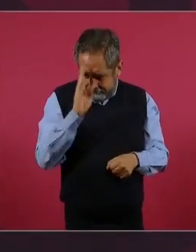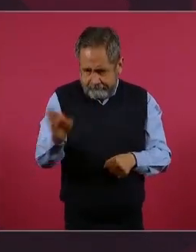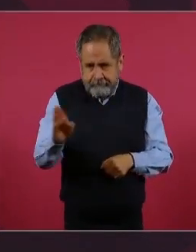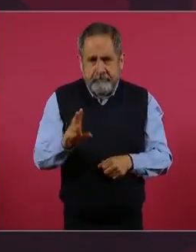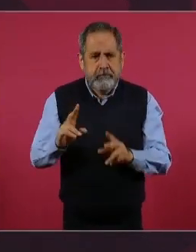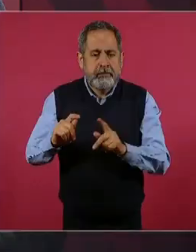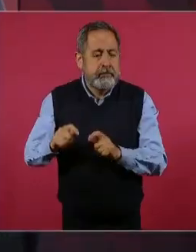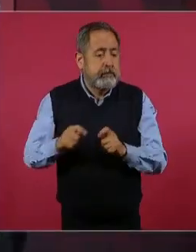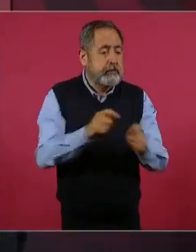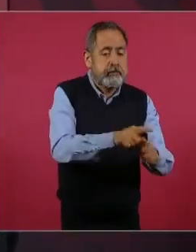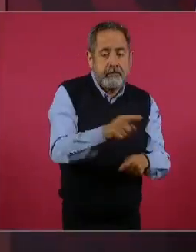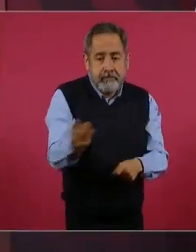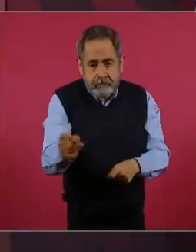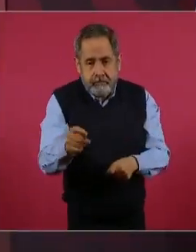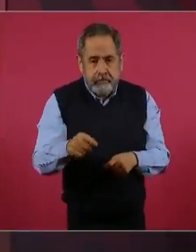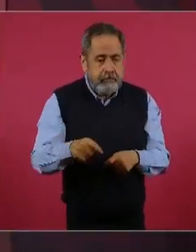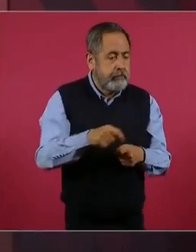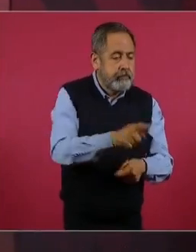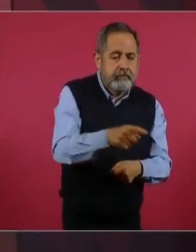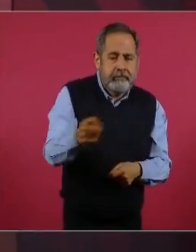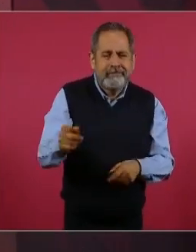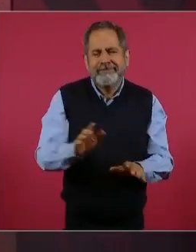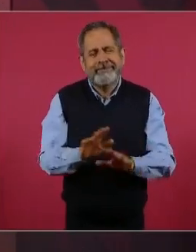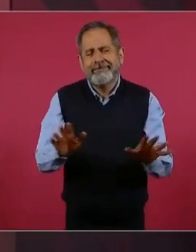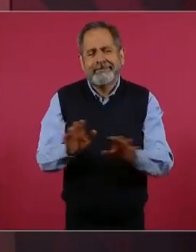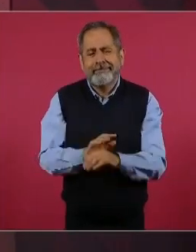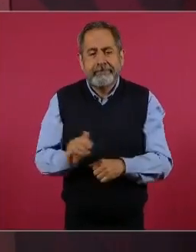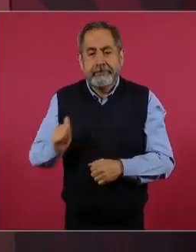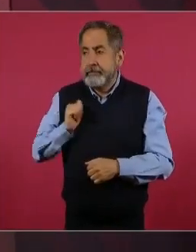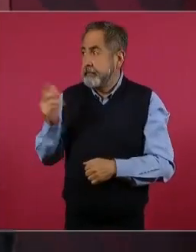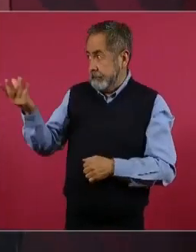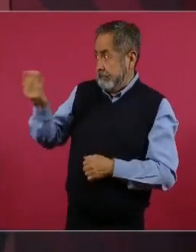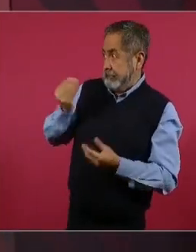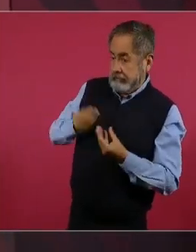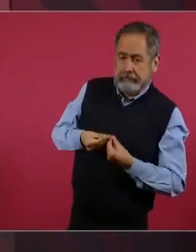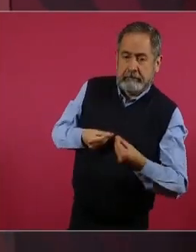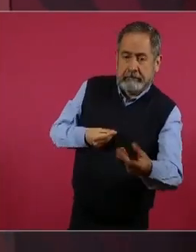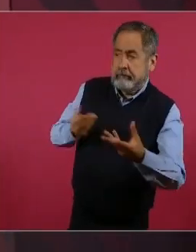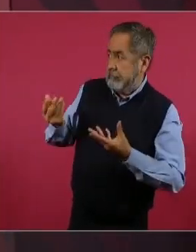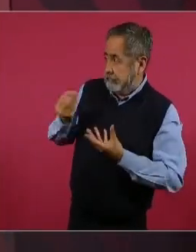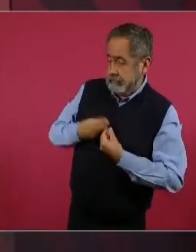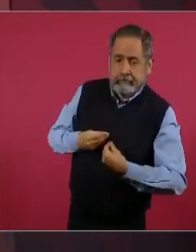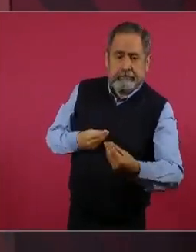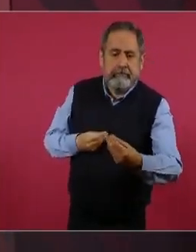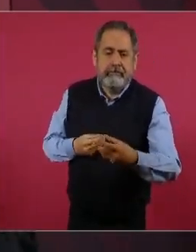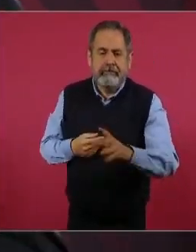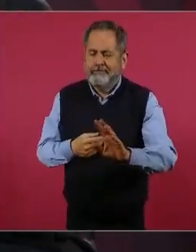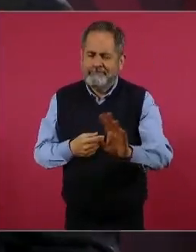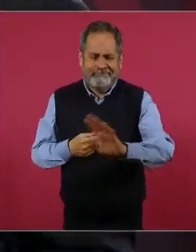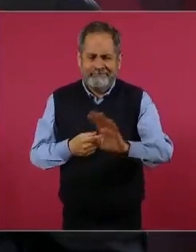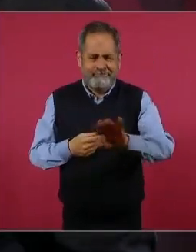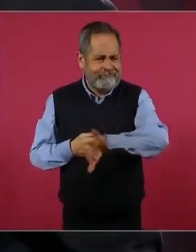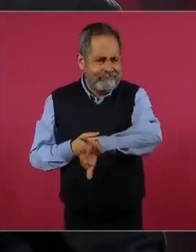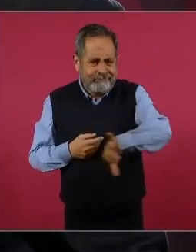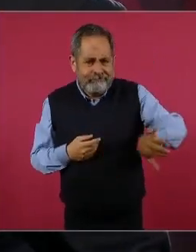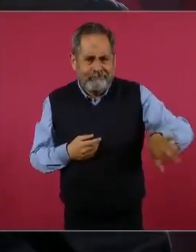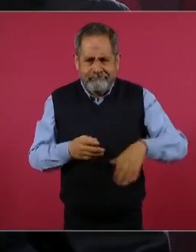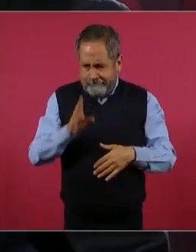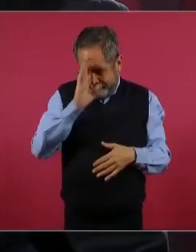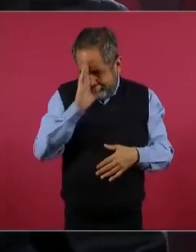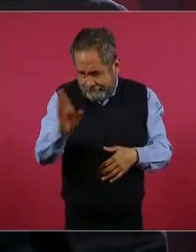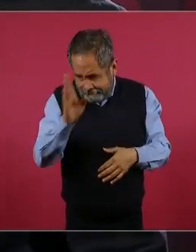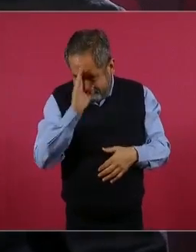no dándole oportunidad a los intermediarios, a los coyotes, a los corruptos. Por